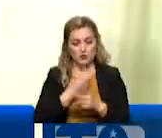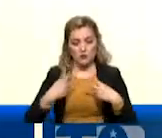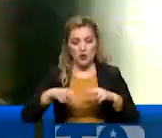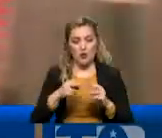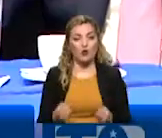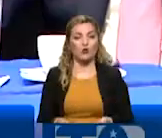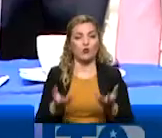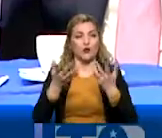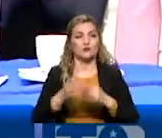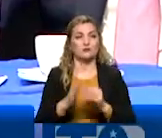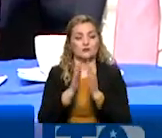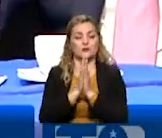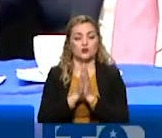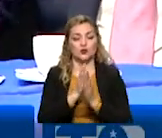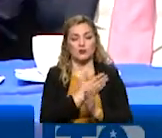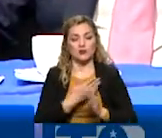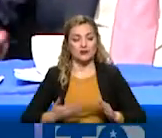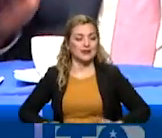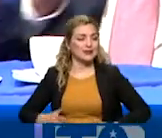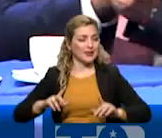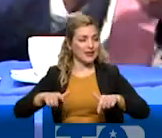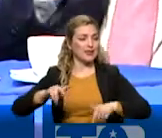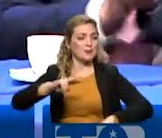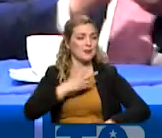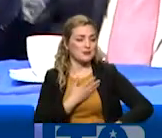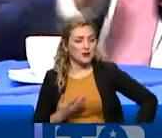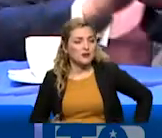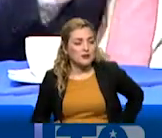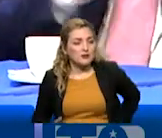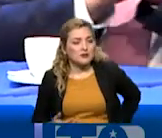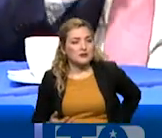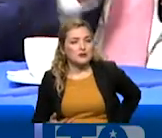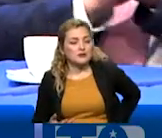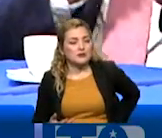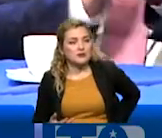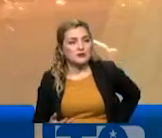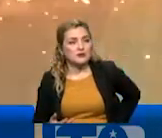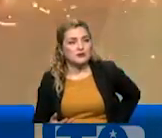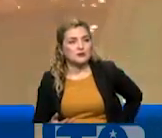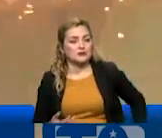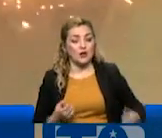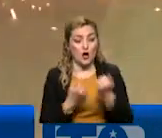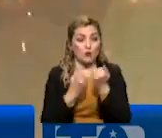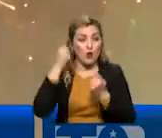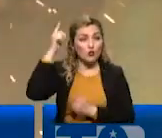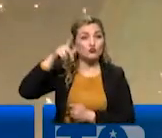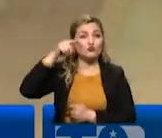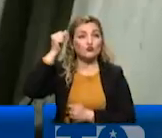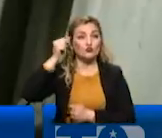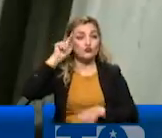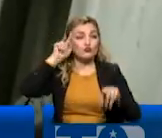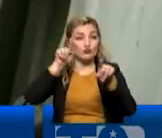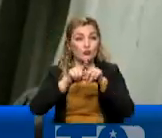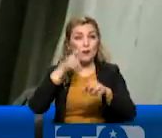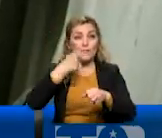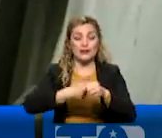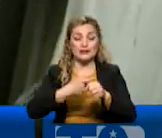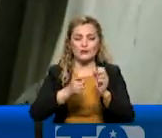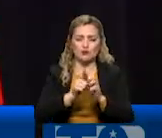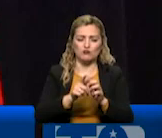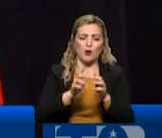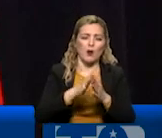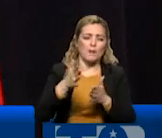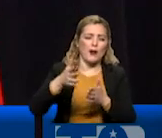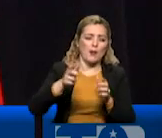también pidió a moreno y al vicepresidente el aporte gubernamental para concretar la extensión del metro hacia la